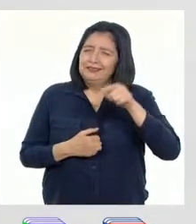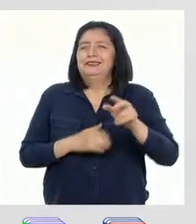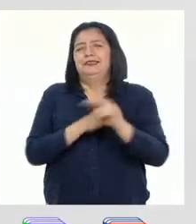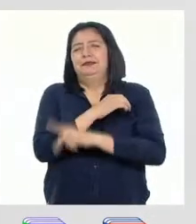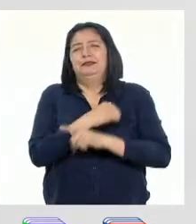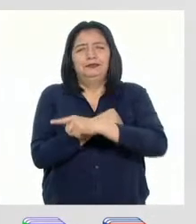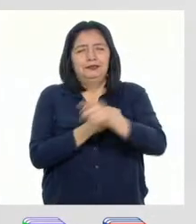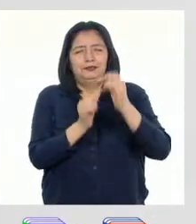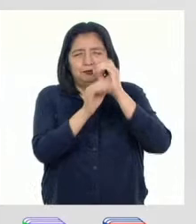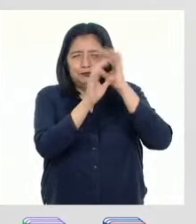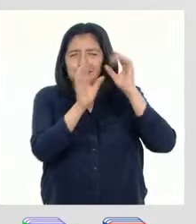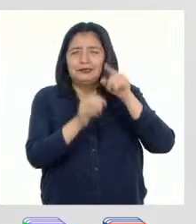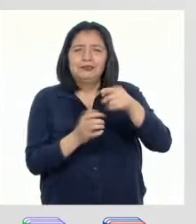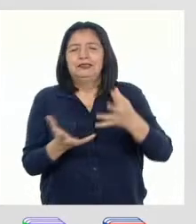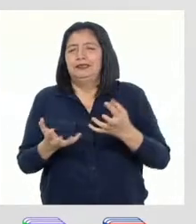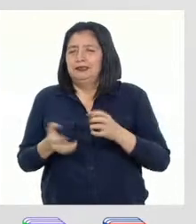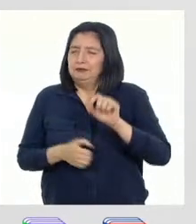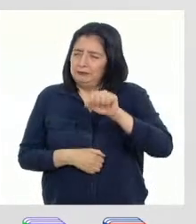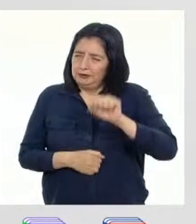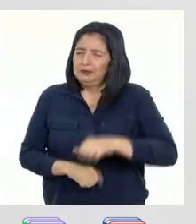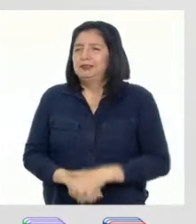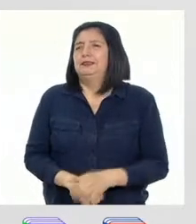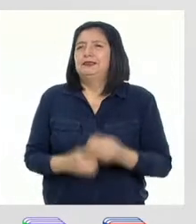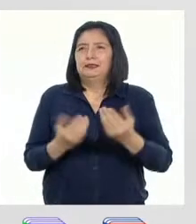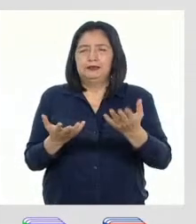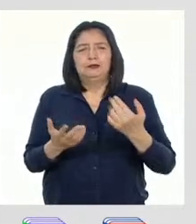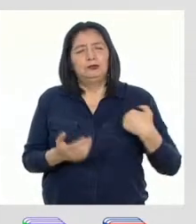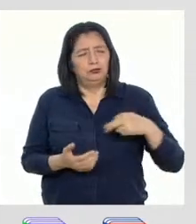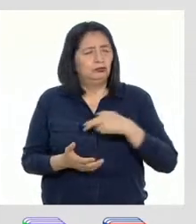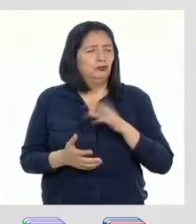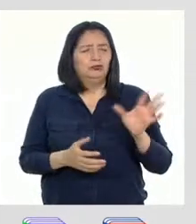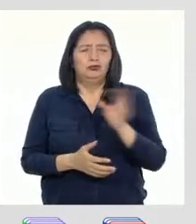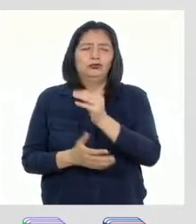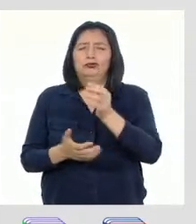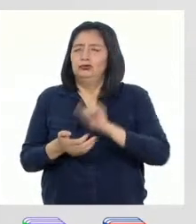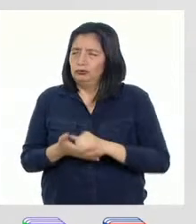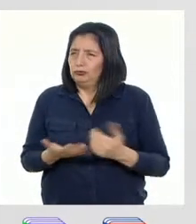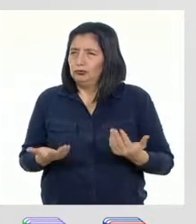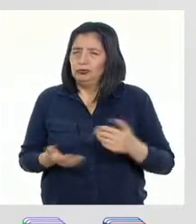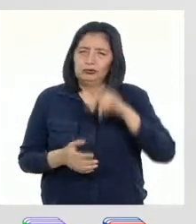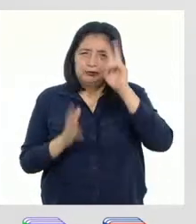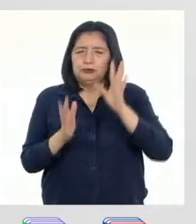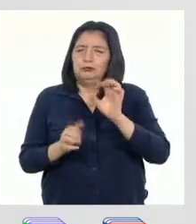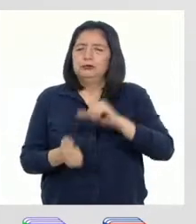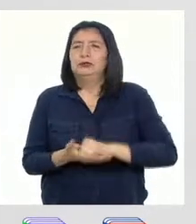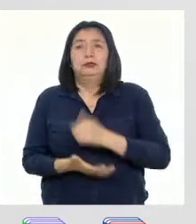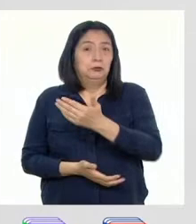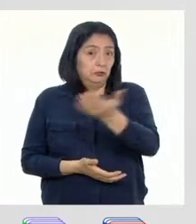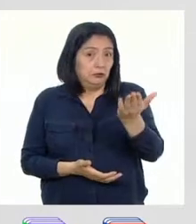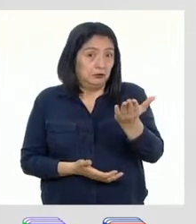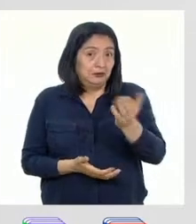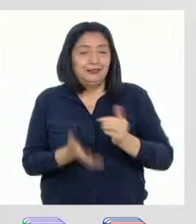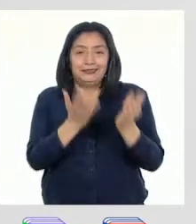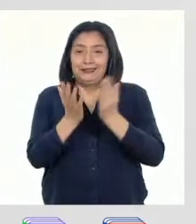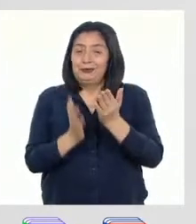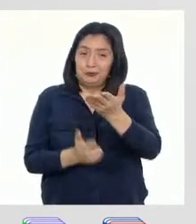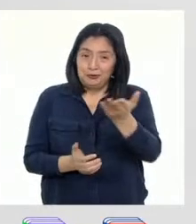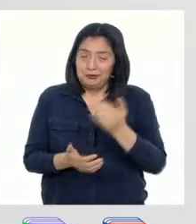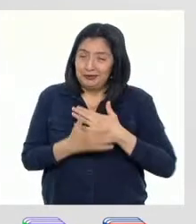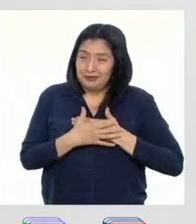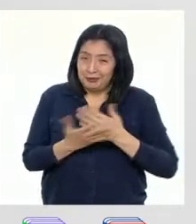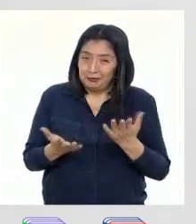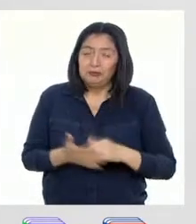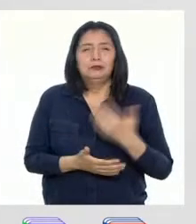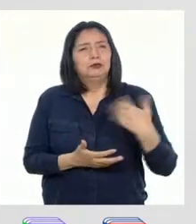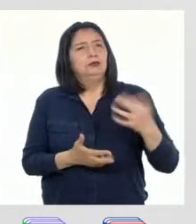que tanto sueñan y quieren, porque se lo merecen, porque nos lo merecemos todas y todos los peruanos. Y ustedes, queridos estudiantes, saben